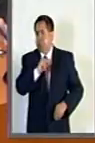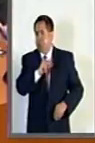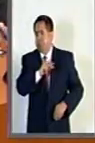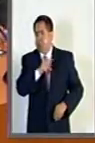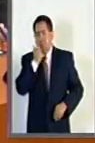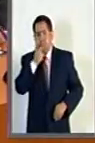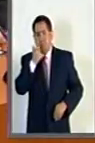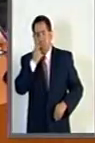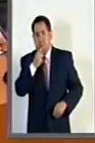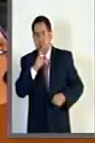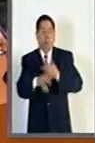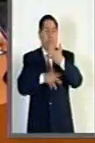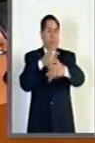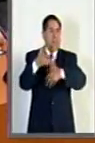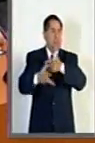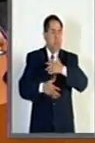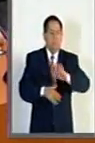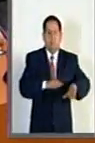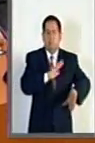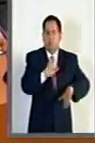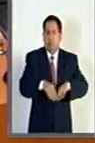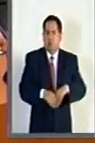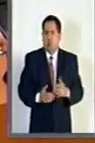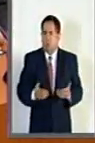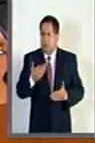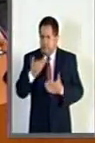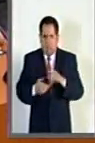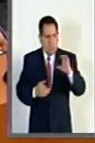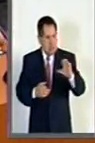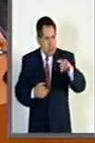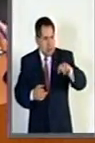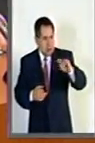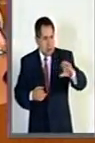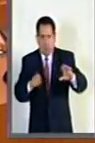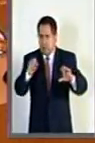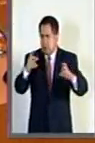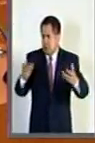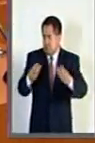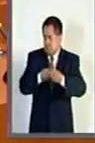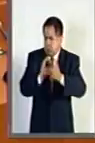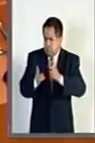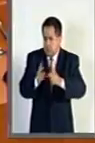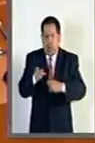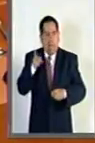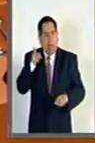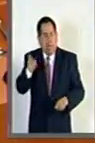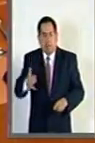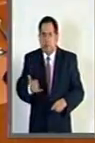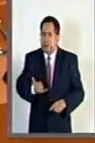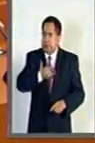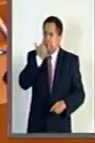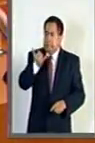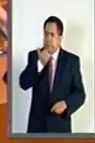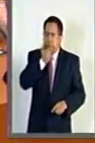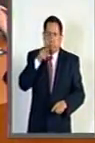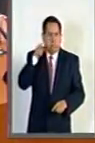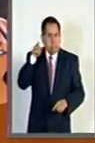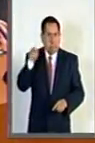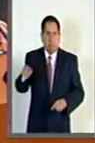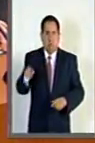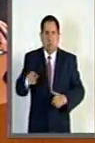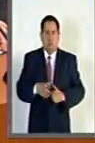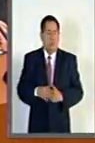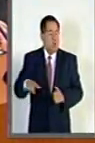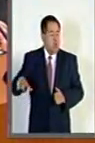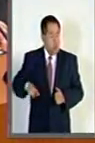discusión abierta con el CENTE y la Secretaría de Educación. Ese es el primer error que comete